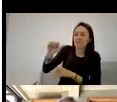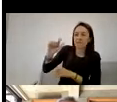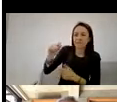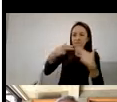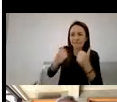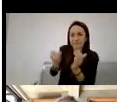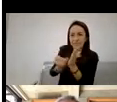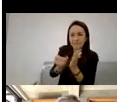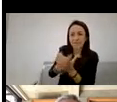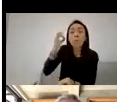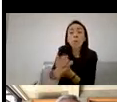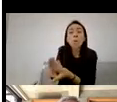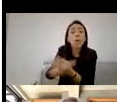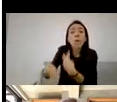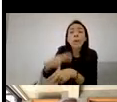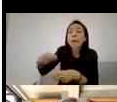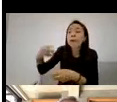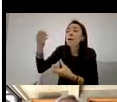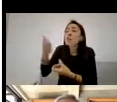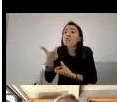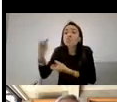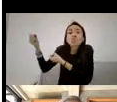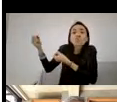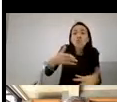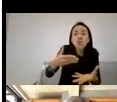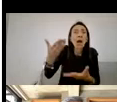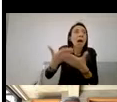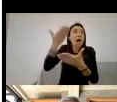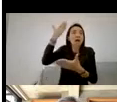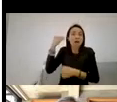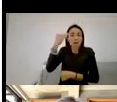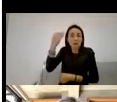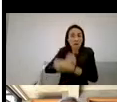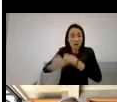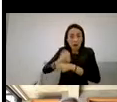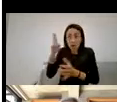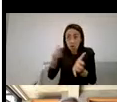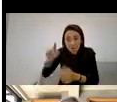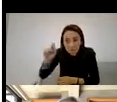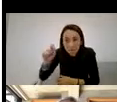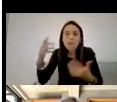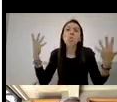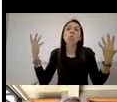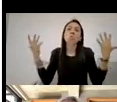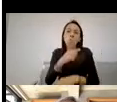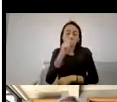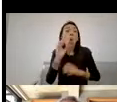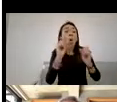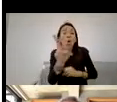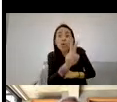de personas físicas en 2020, pues va a ser muy grande. O para las 220 que recibieron más